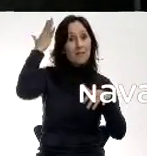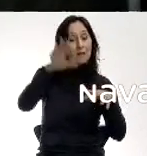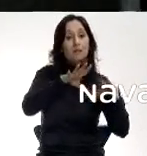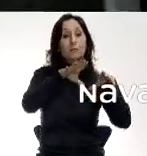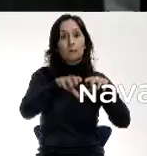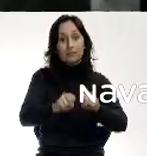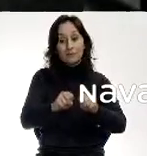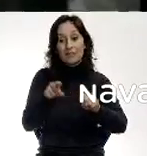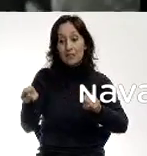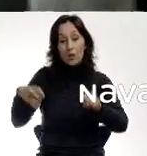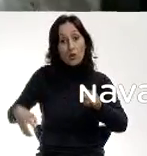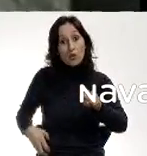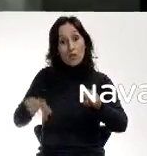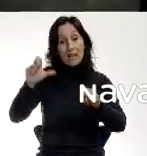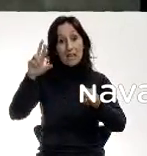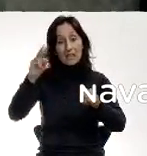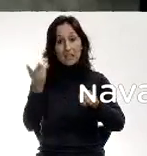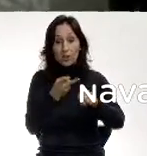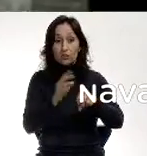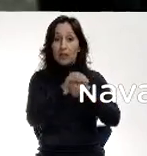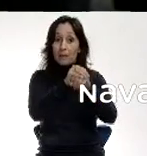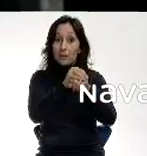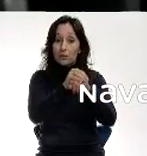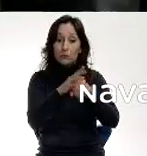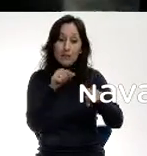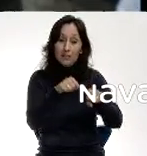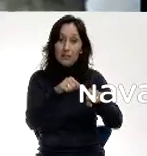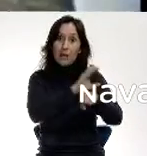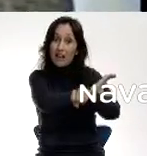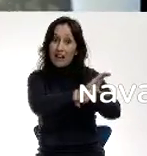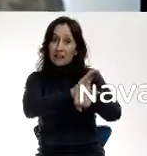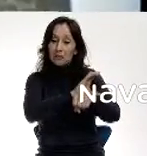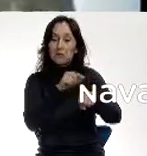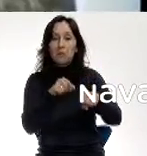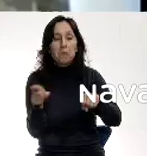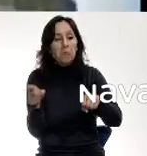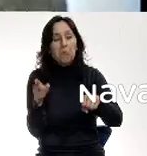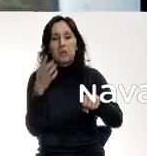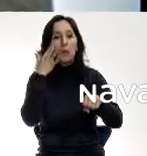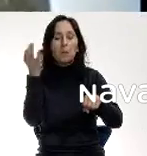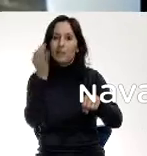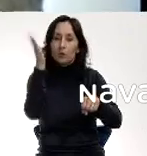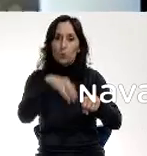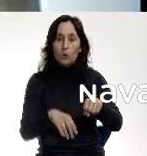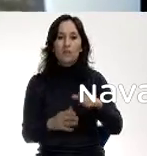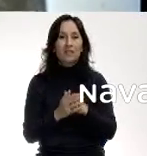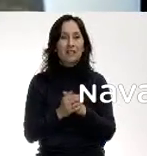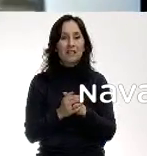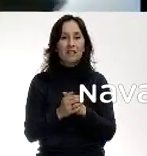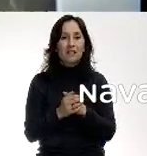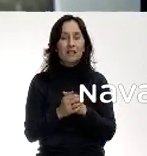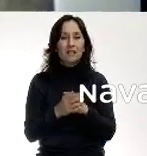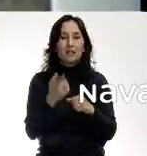de los castellanos y Artajona era posesión suya, dijo: esto no tiene ningún peligro. En toda Navarra se derribaron prácticamente